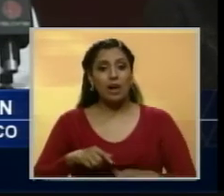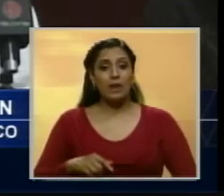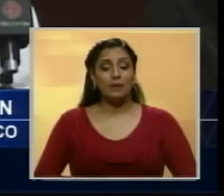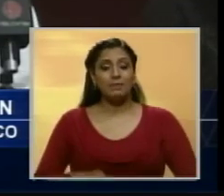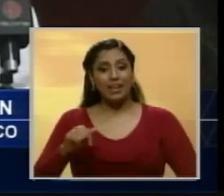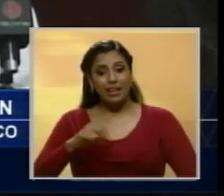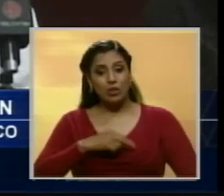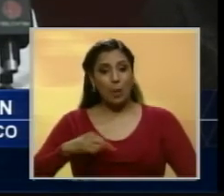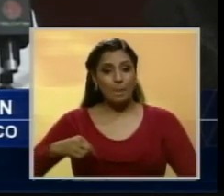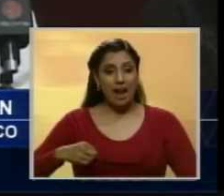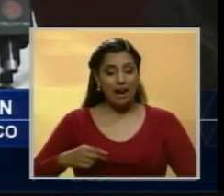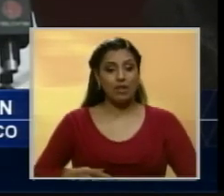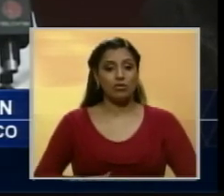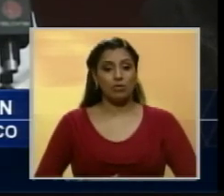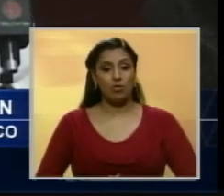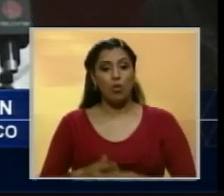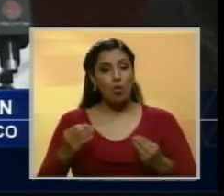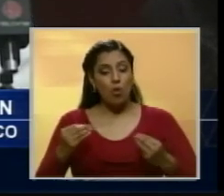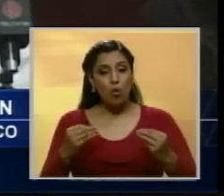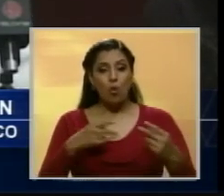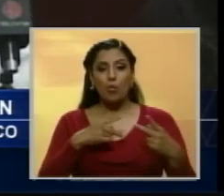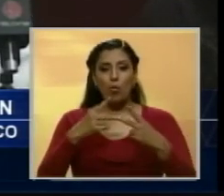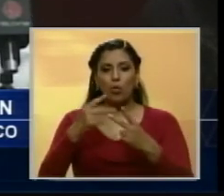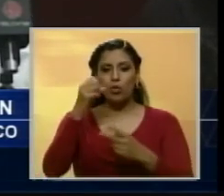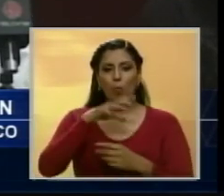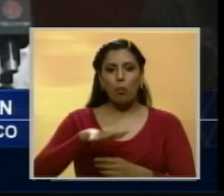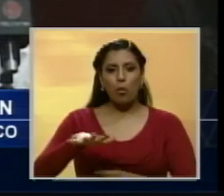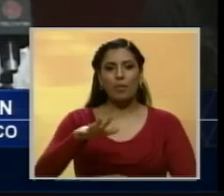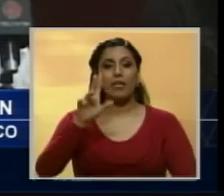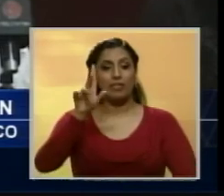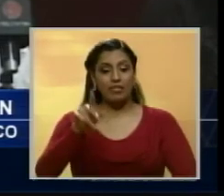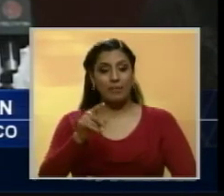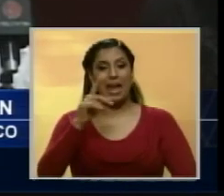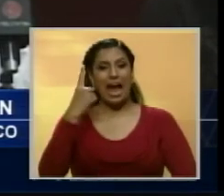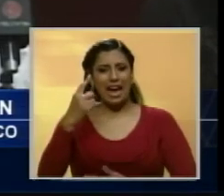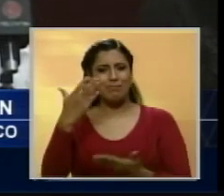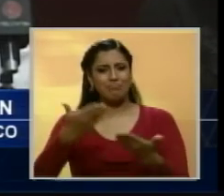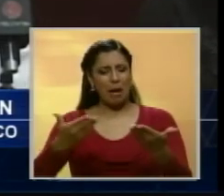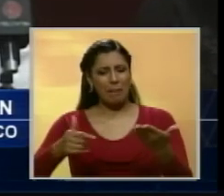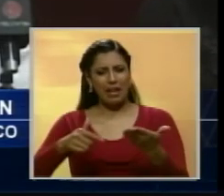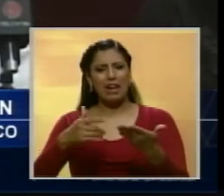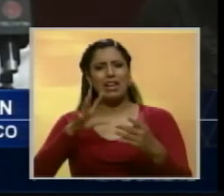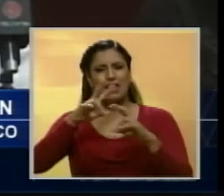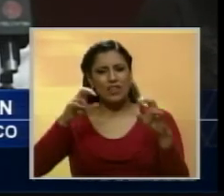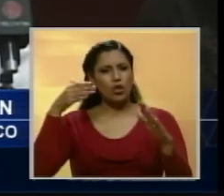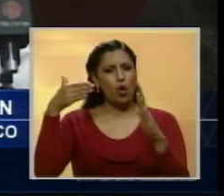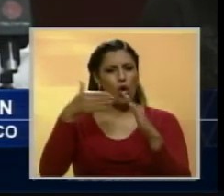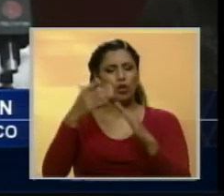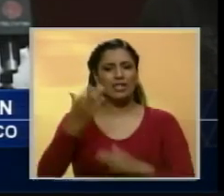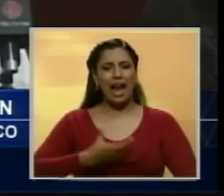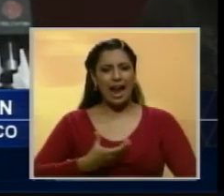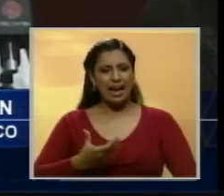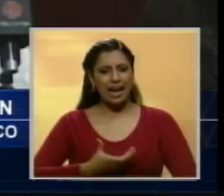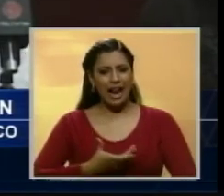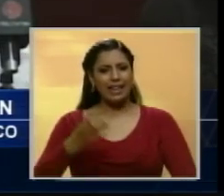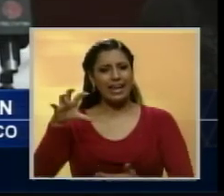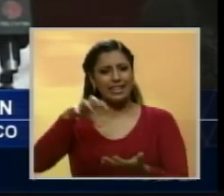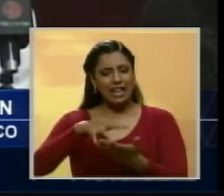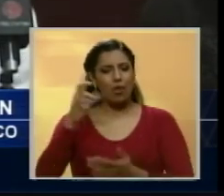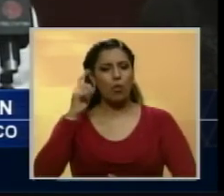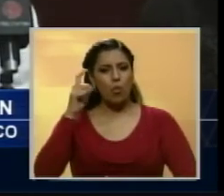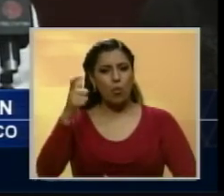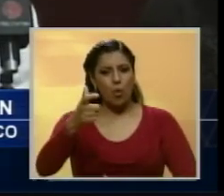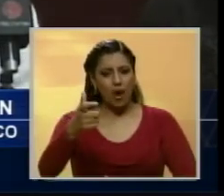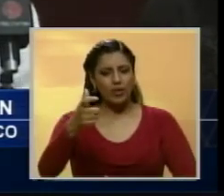estas bandas de paramilitares con voluntad popular. Inclusive hay expedientes abiertos contra un alcalde del estado